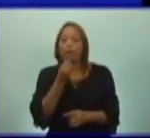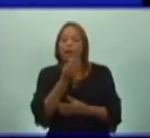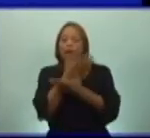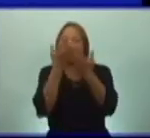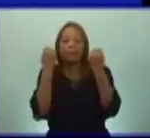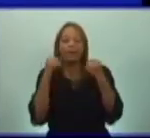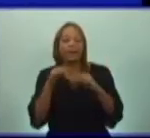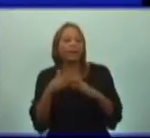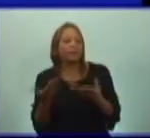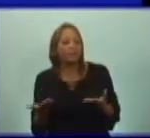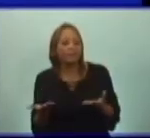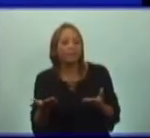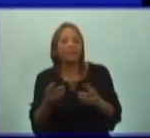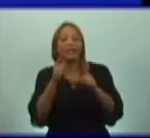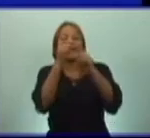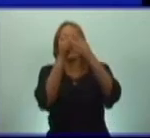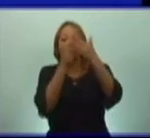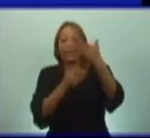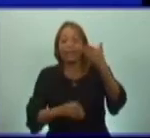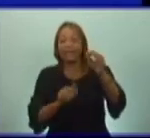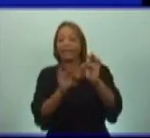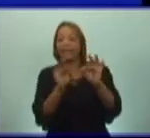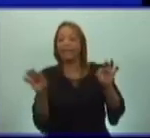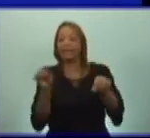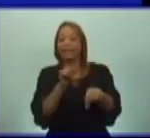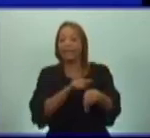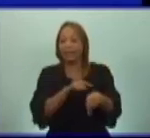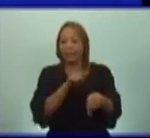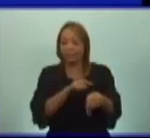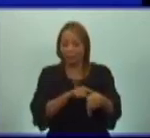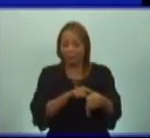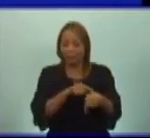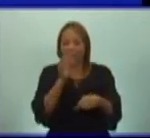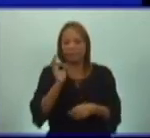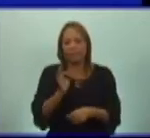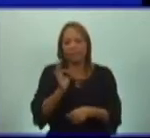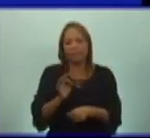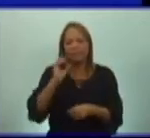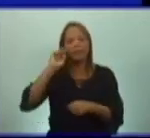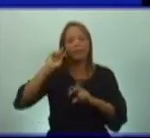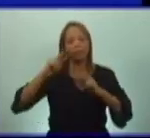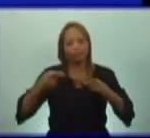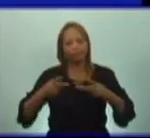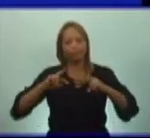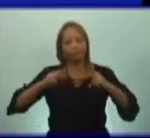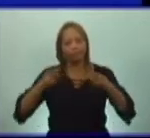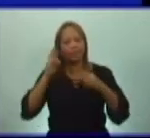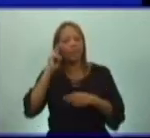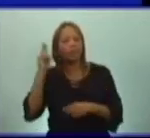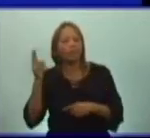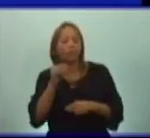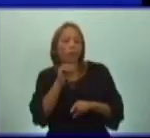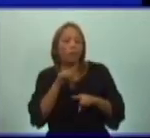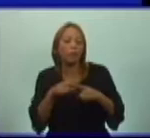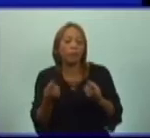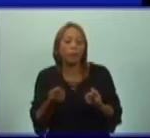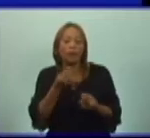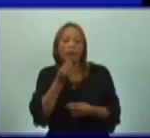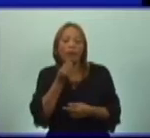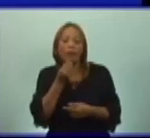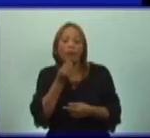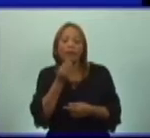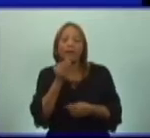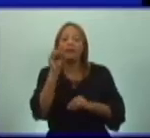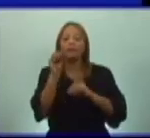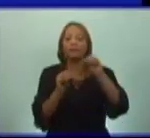además la línea del tiempo, que siempre la estamos recordando porque les permite